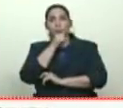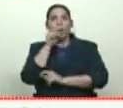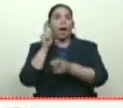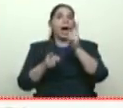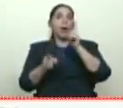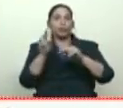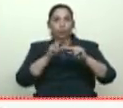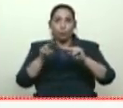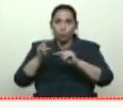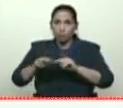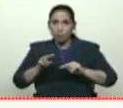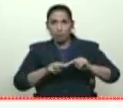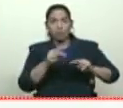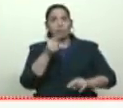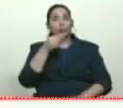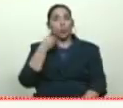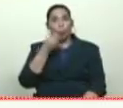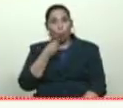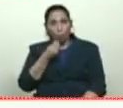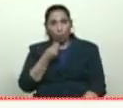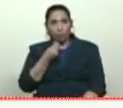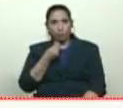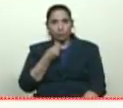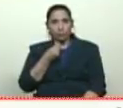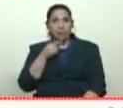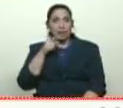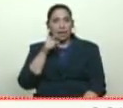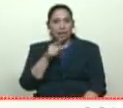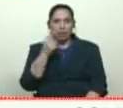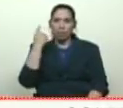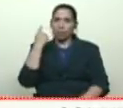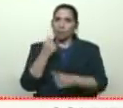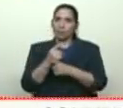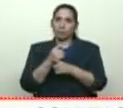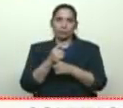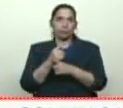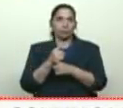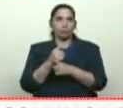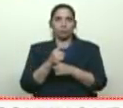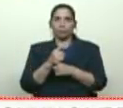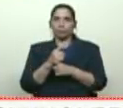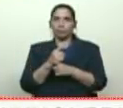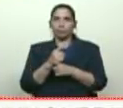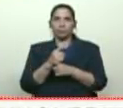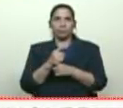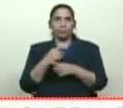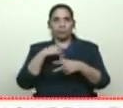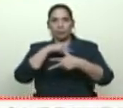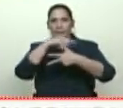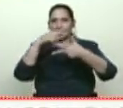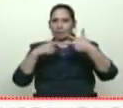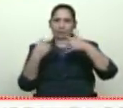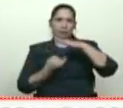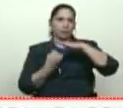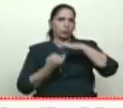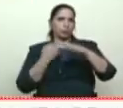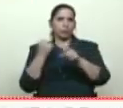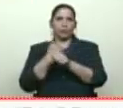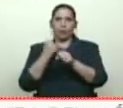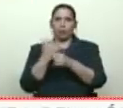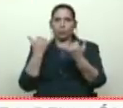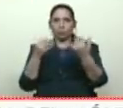son niños, niñas y adolescentes. Y para eso tenemos 3 instituciones con las que estamos trabajando, cabezas responsables,